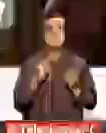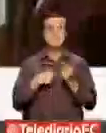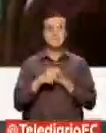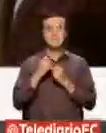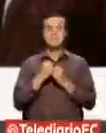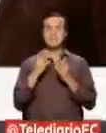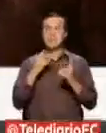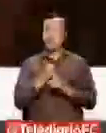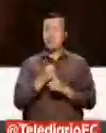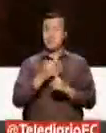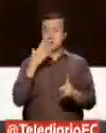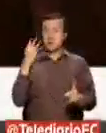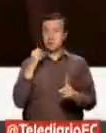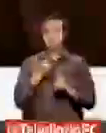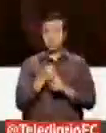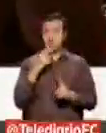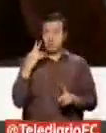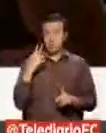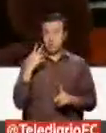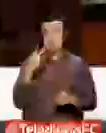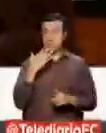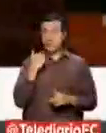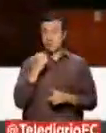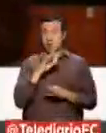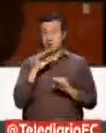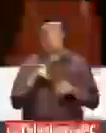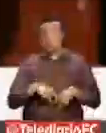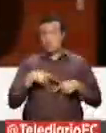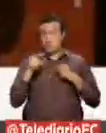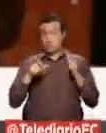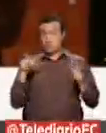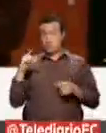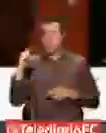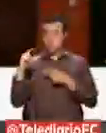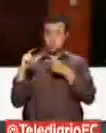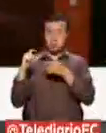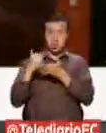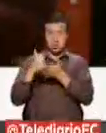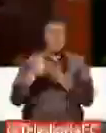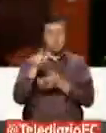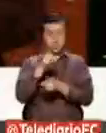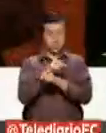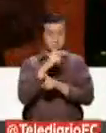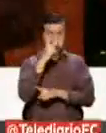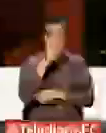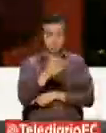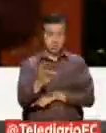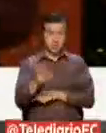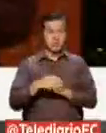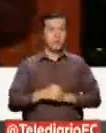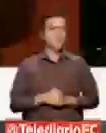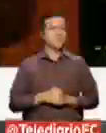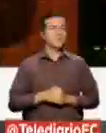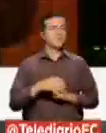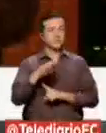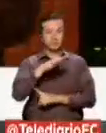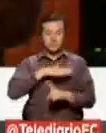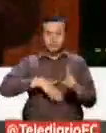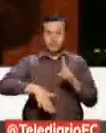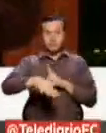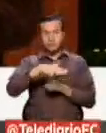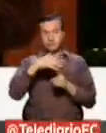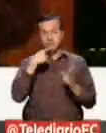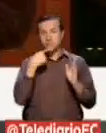respecto del impacto que tiene Hand Eyes para mejorar la calidad de vida de las personas con discapacidad visual. sea, imagínate el contexto de que